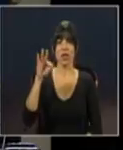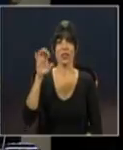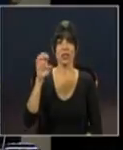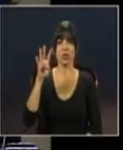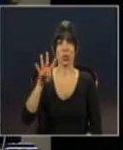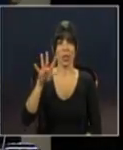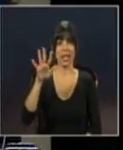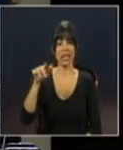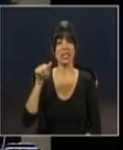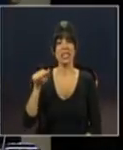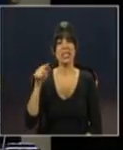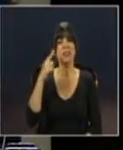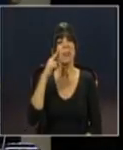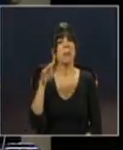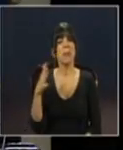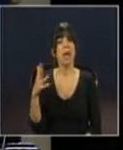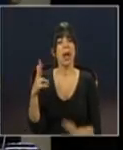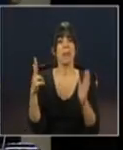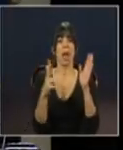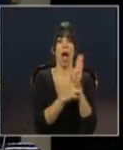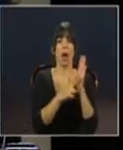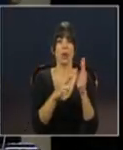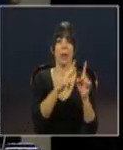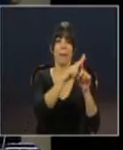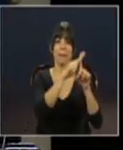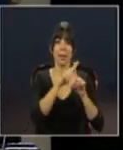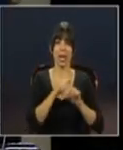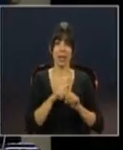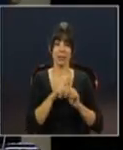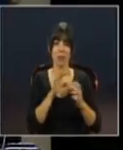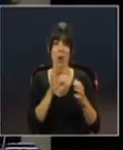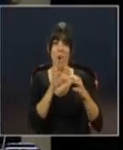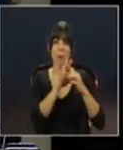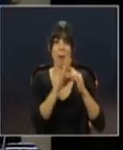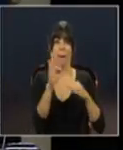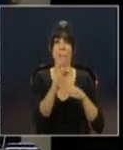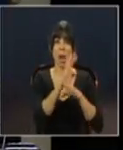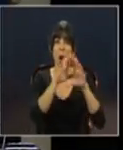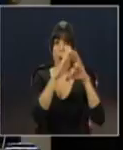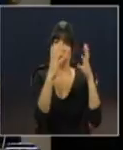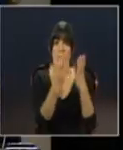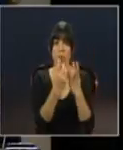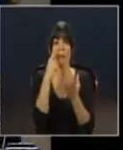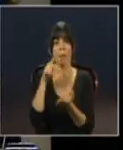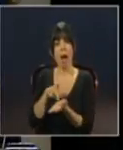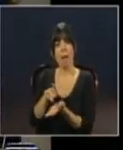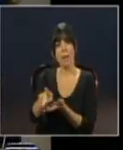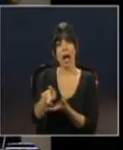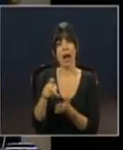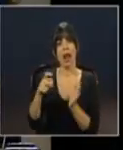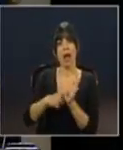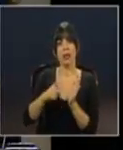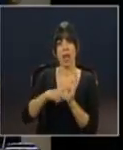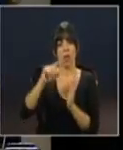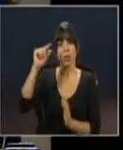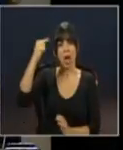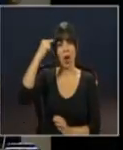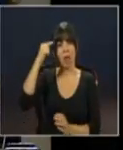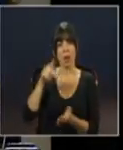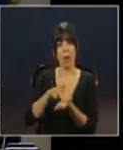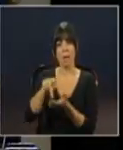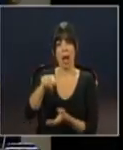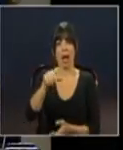19.945, que permitirá la aprobación del convenio de préstamo con el Banco Mundial para el pago de gran parte de la deuda del gobierno con la